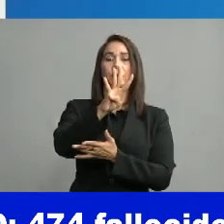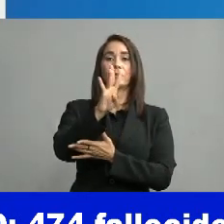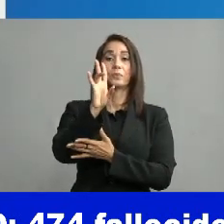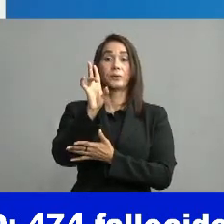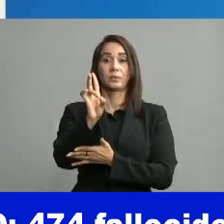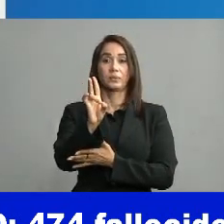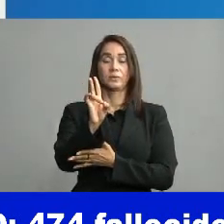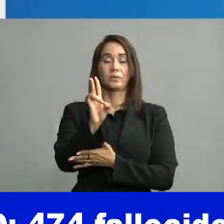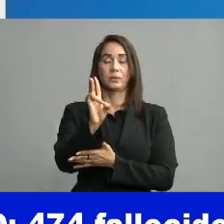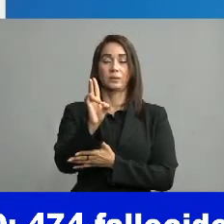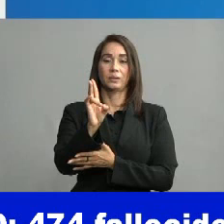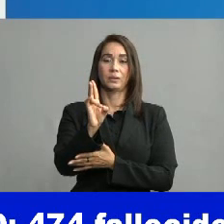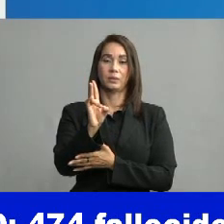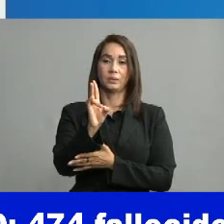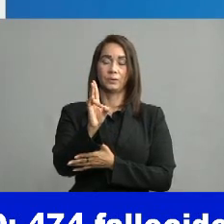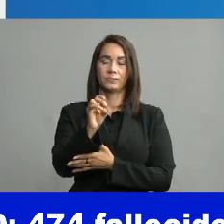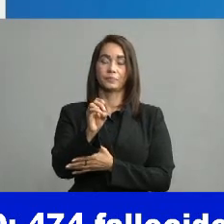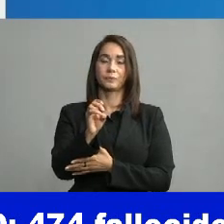4.047.